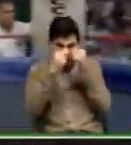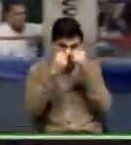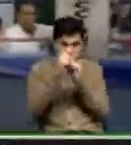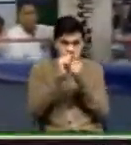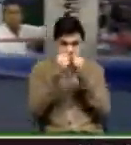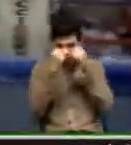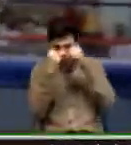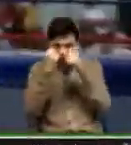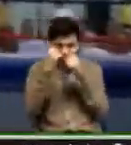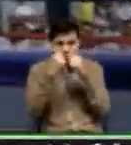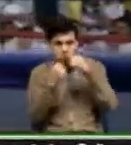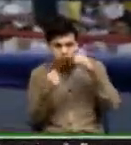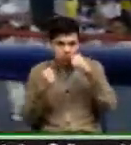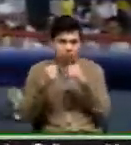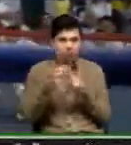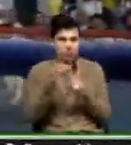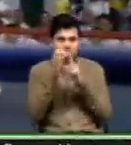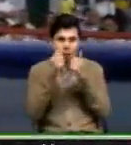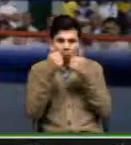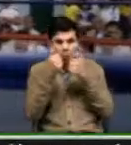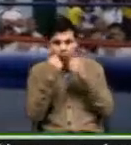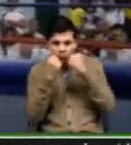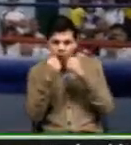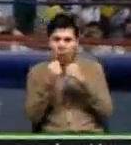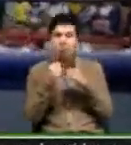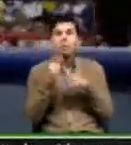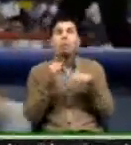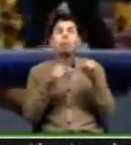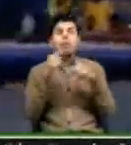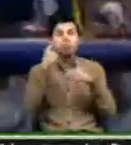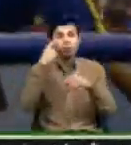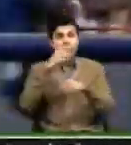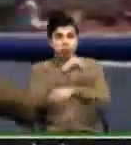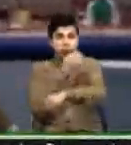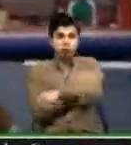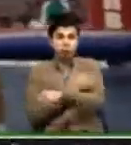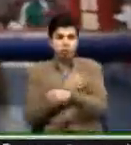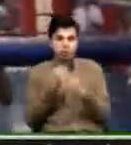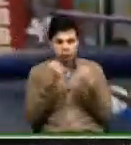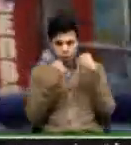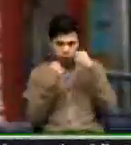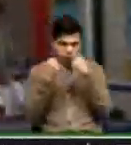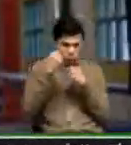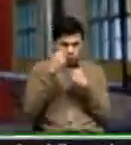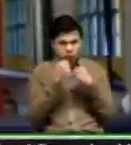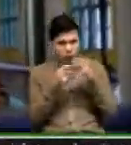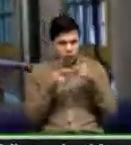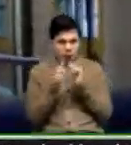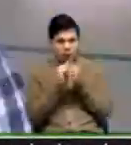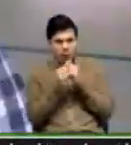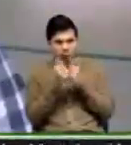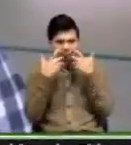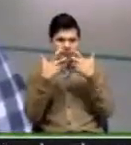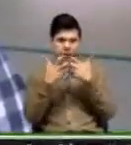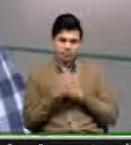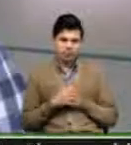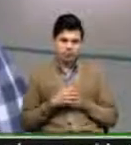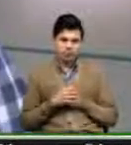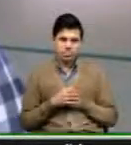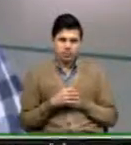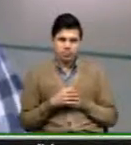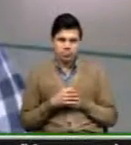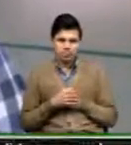Boxeo, certamen de gran nivel donde se puede presenciar combates intensos y pegadas con mucha técnica de los diferentes pugilistas. Muy buen espectáculo,